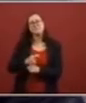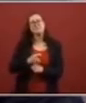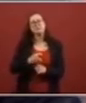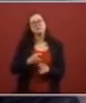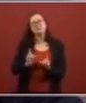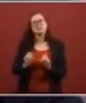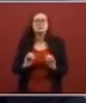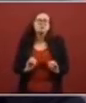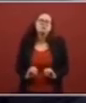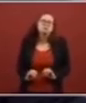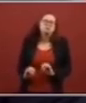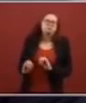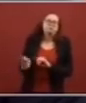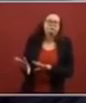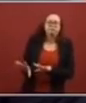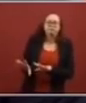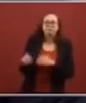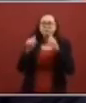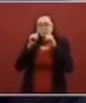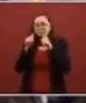se descuidó